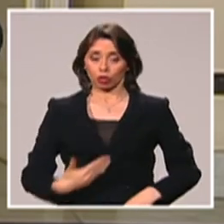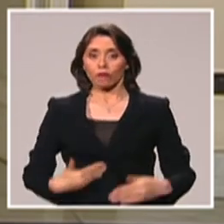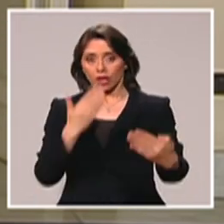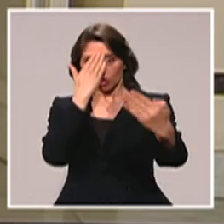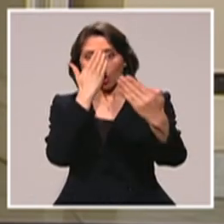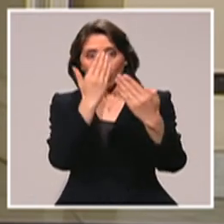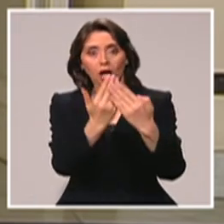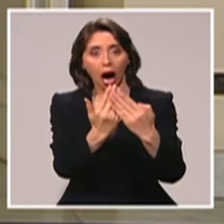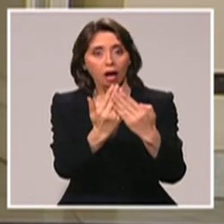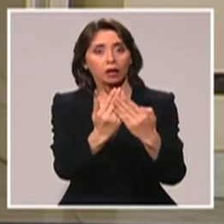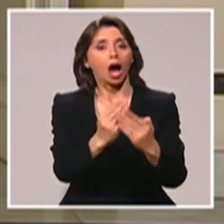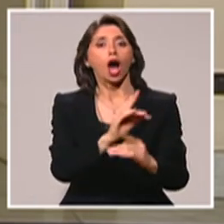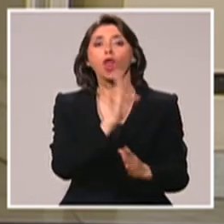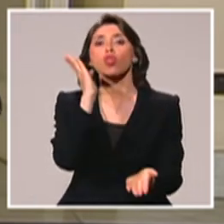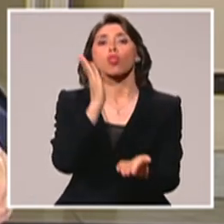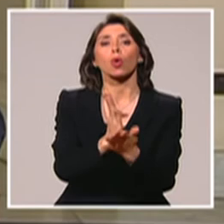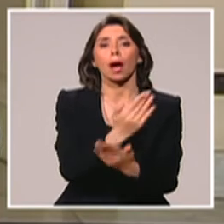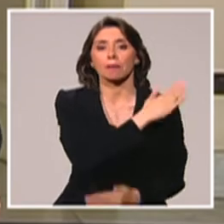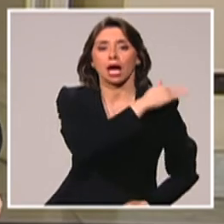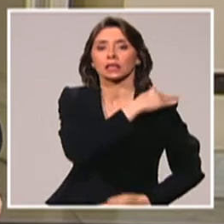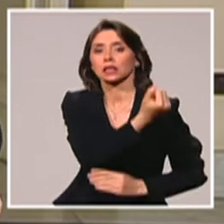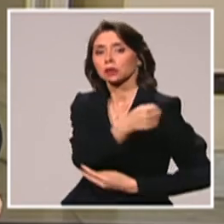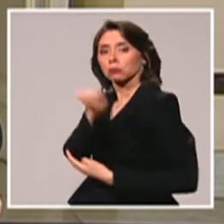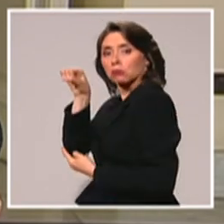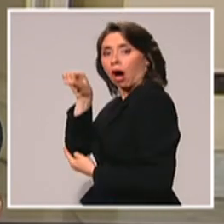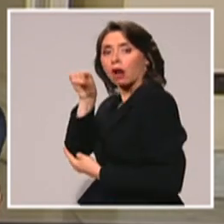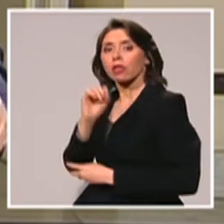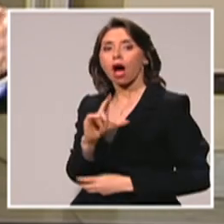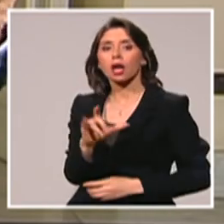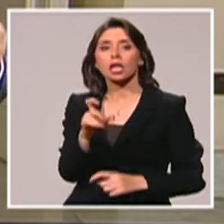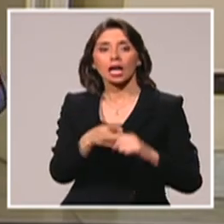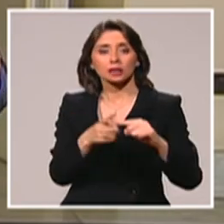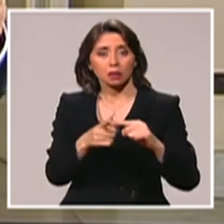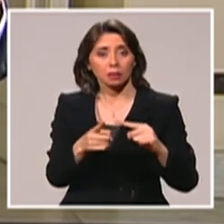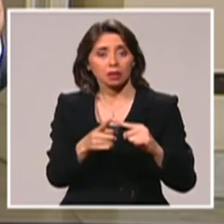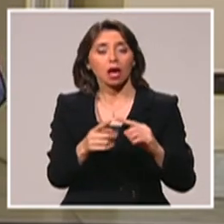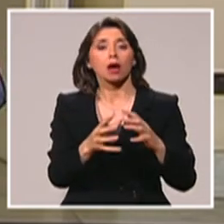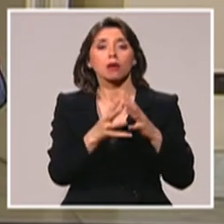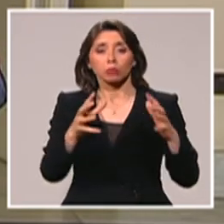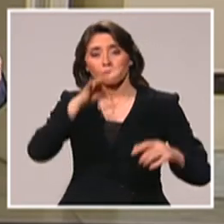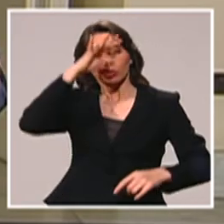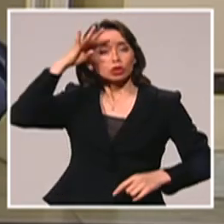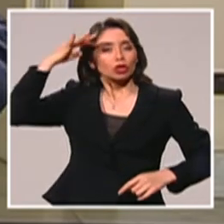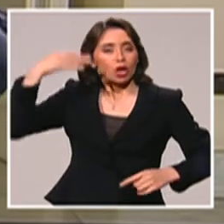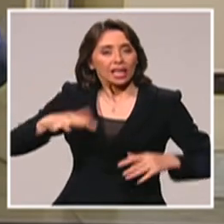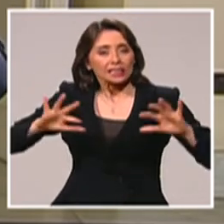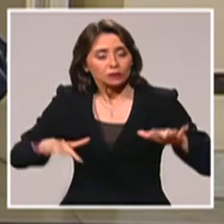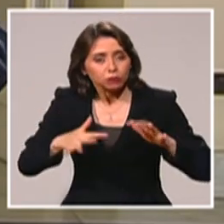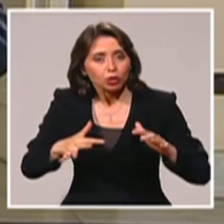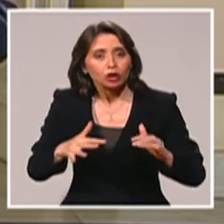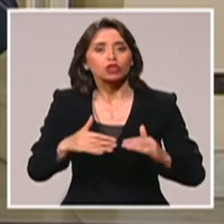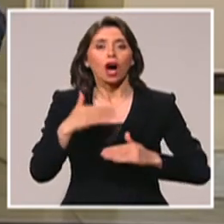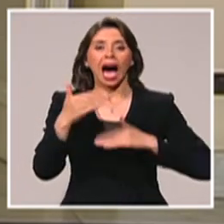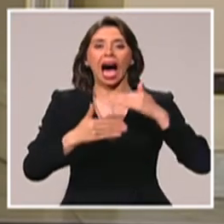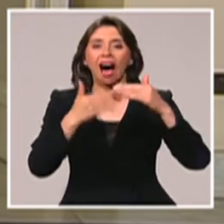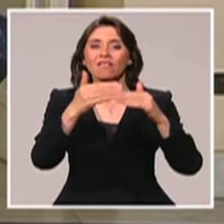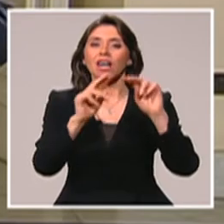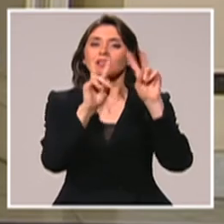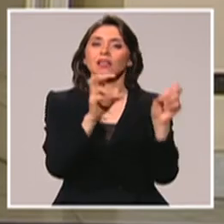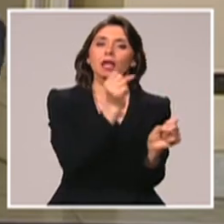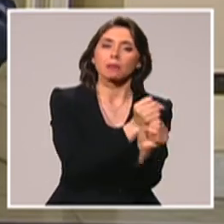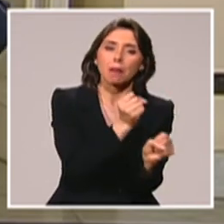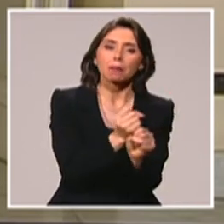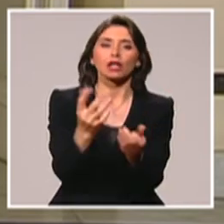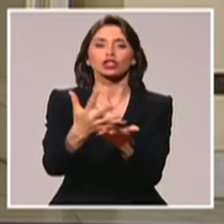y nunca más la espalda a la clase media gran parte de los esfuerzos y avances en materia de empleos